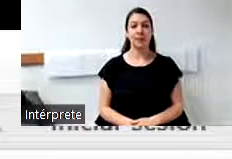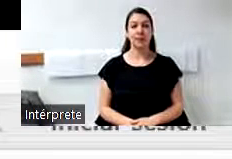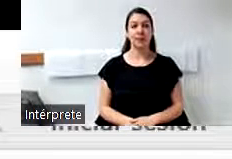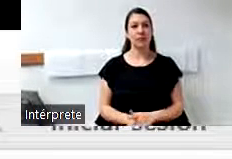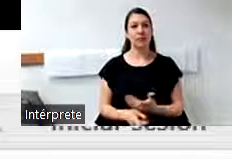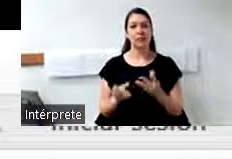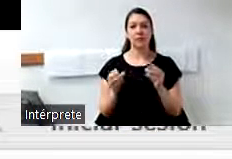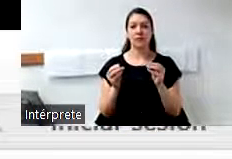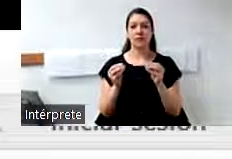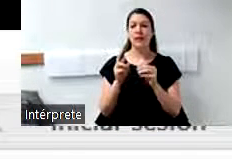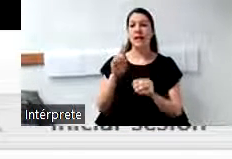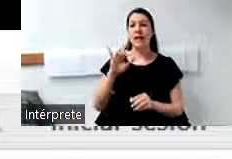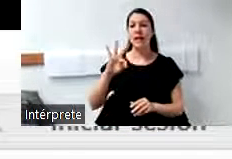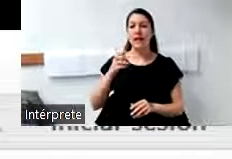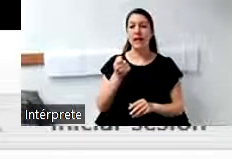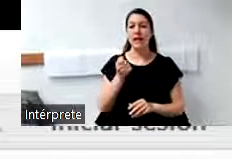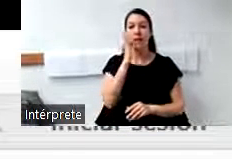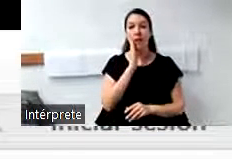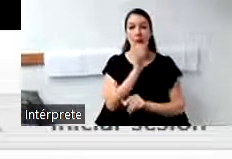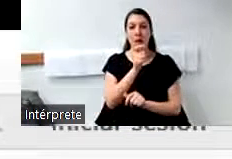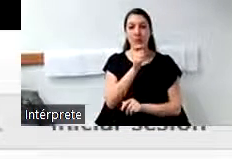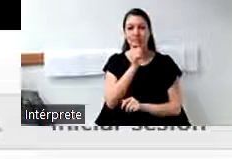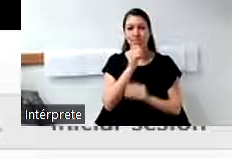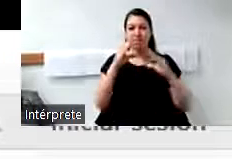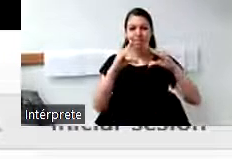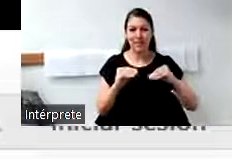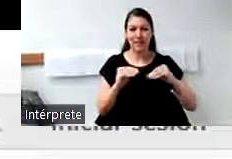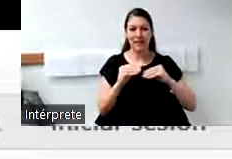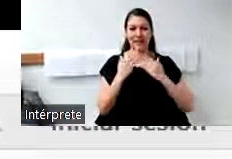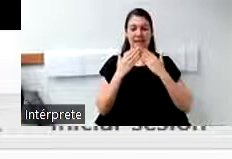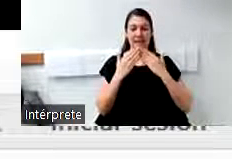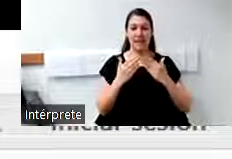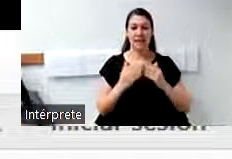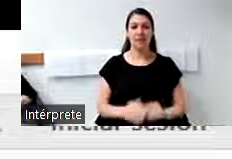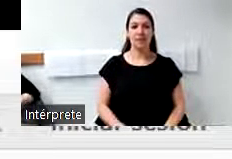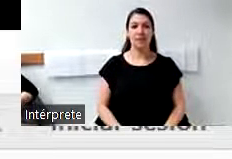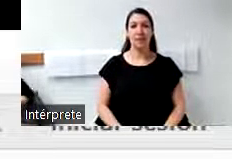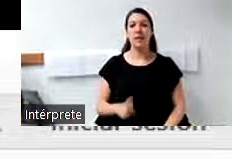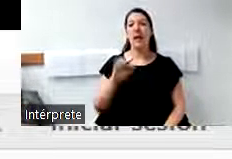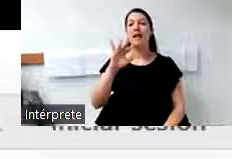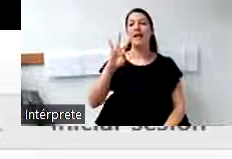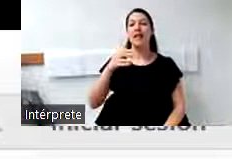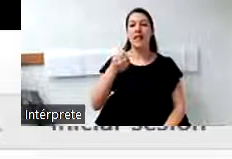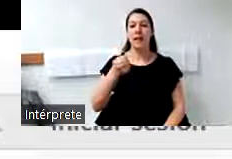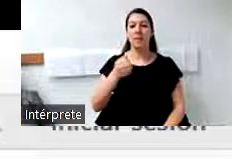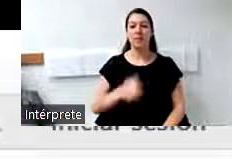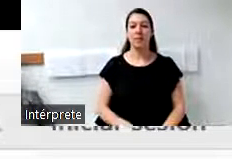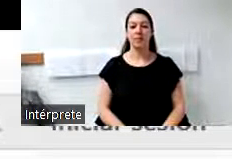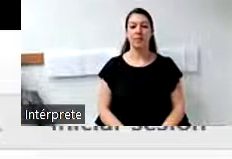Rita, si podés poner en mutear el micrófono, te agradecemos. Rita Cáceres,